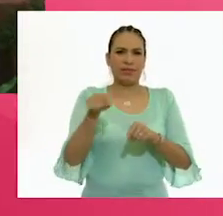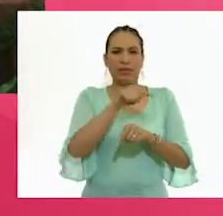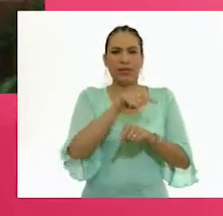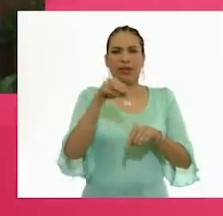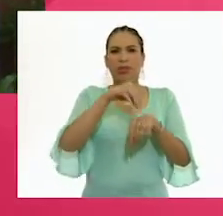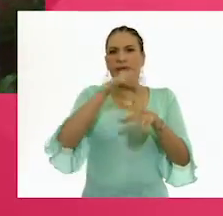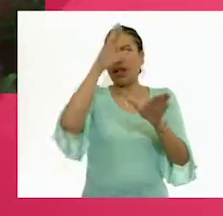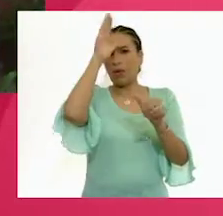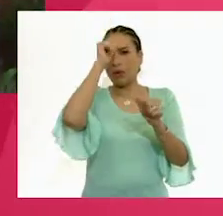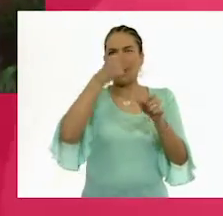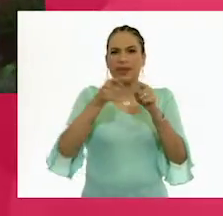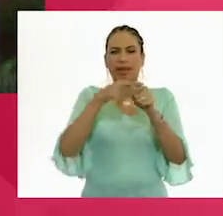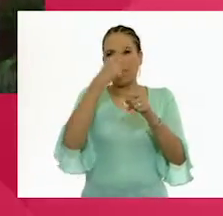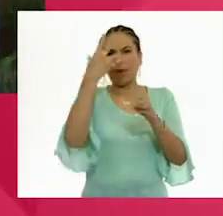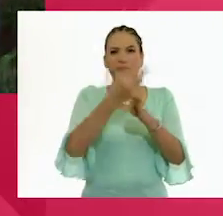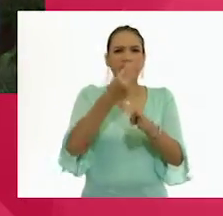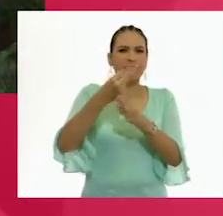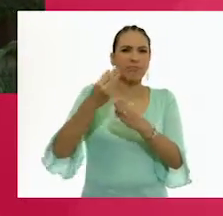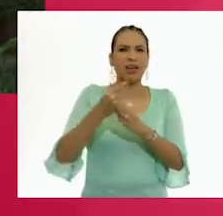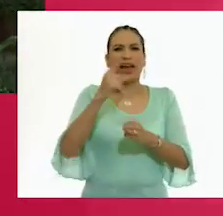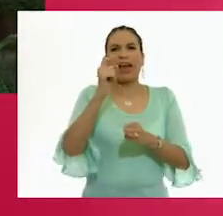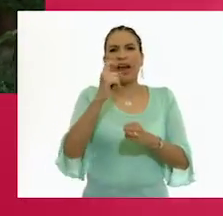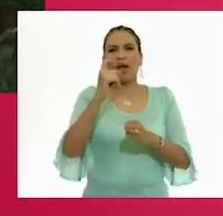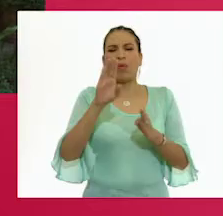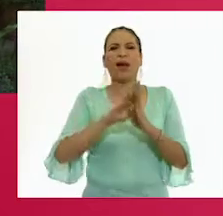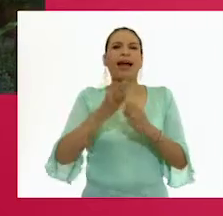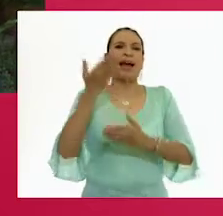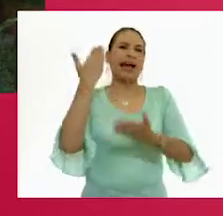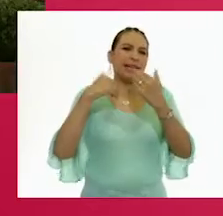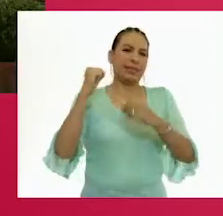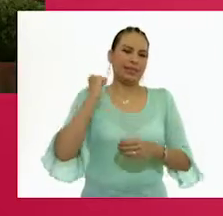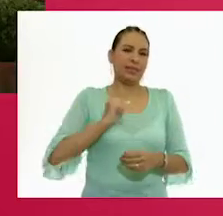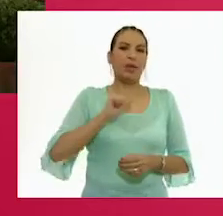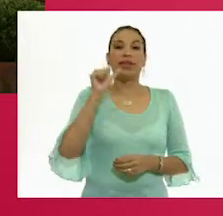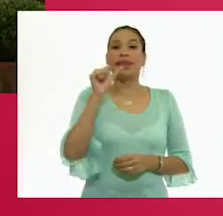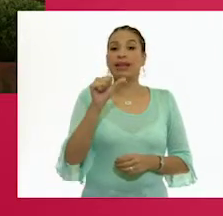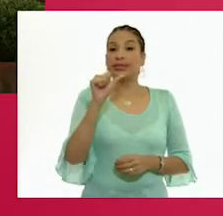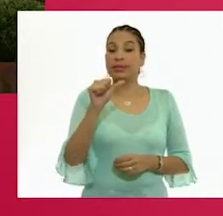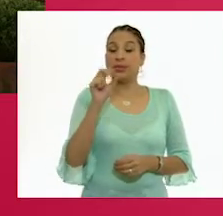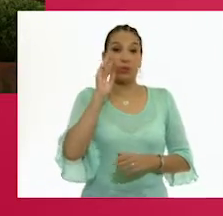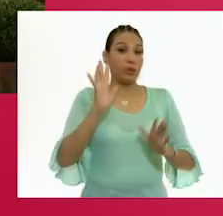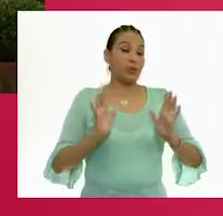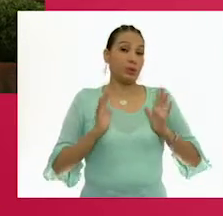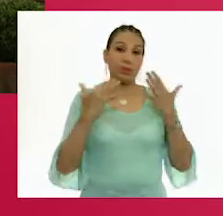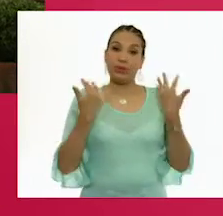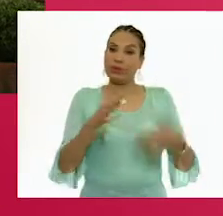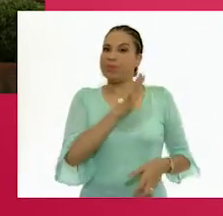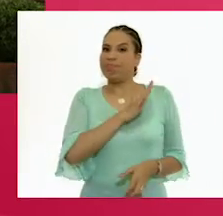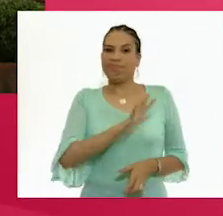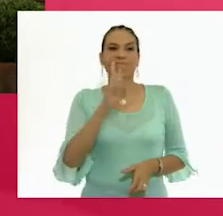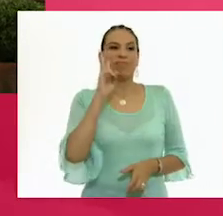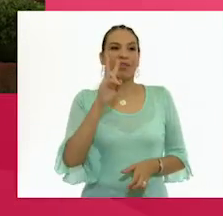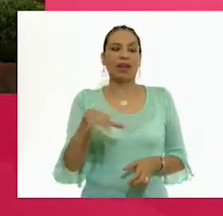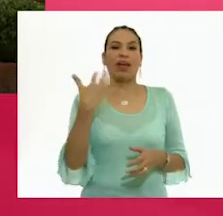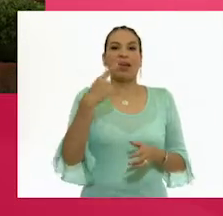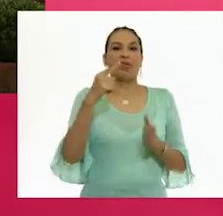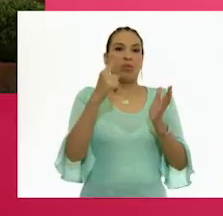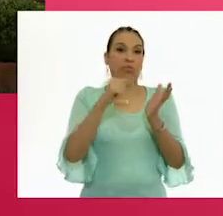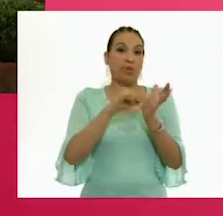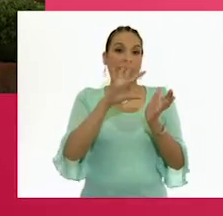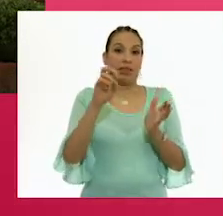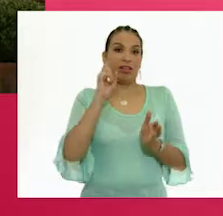una obra hidráulica más importante del siglo XVI. Impresionante, digo, está de 1500 y pico,